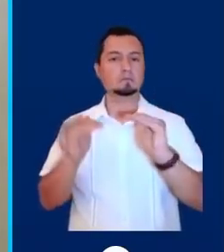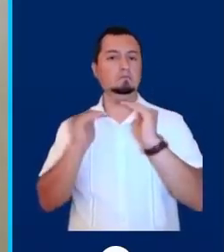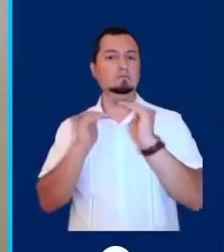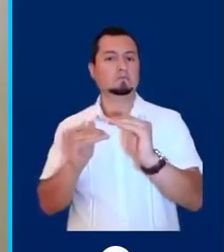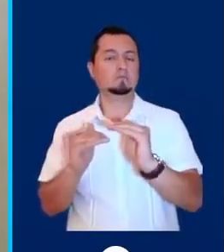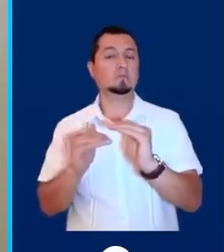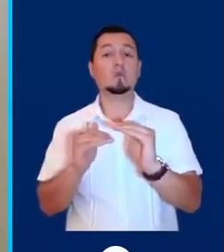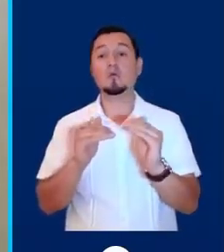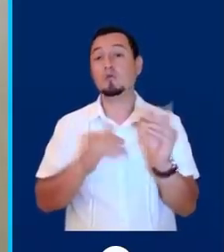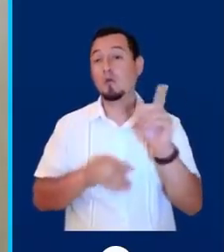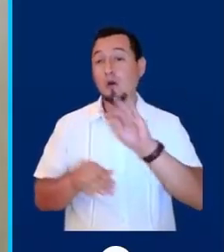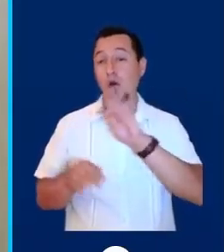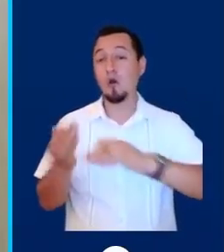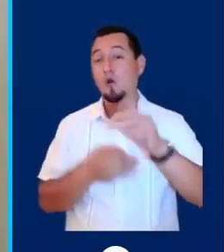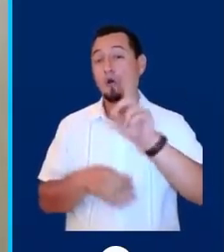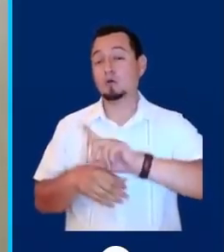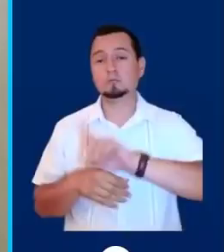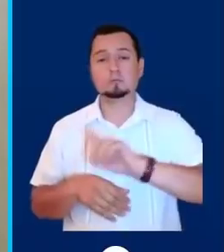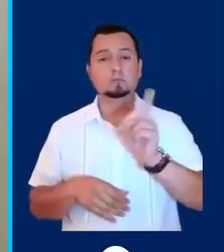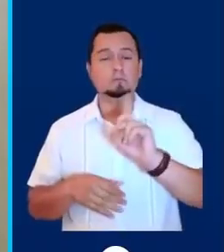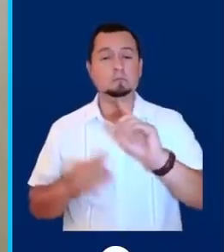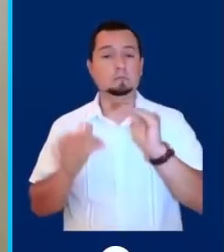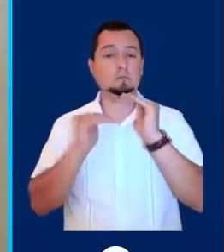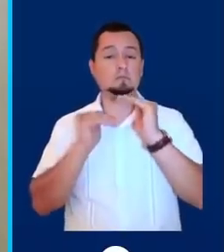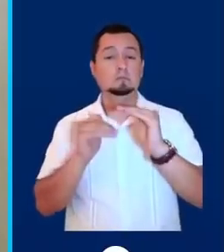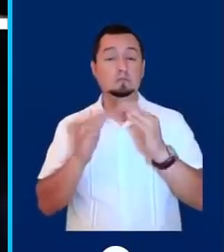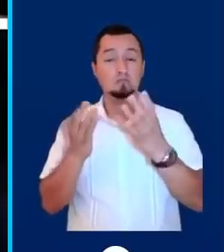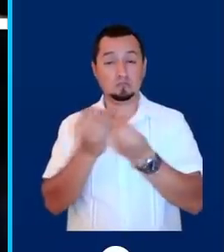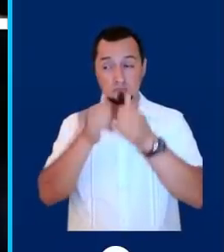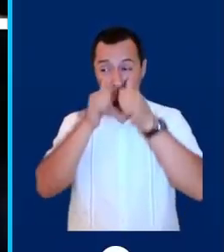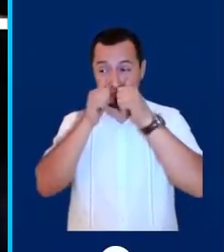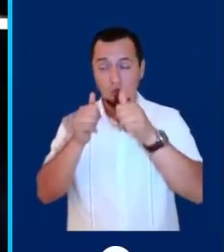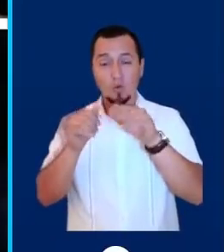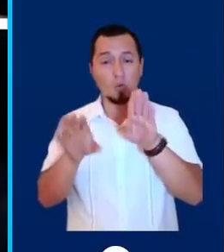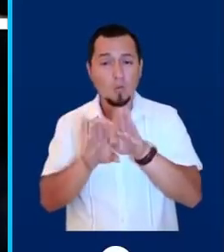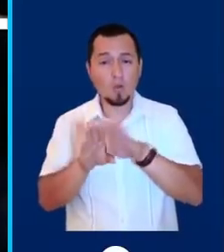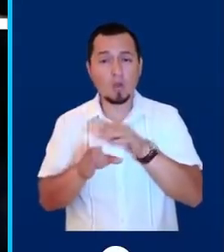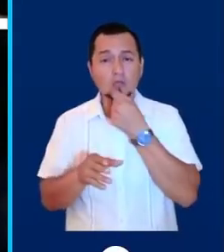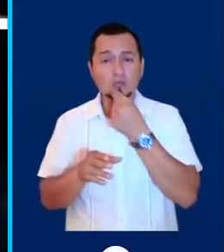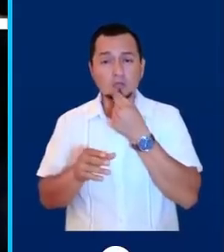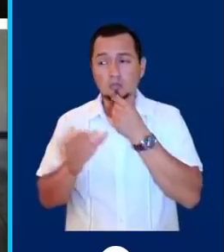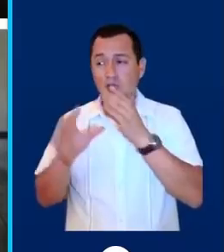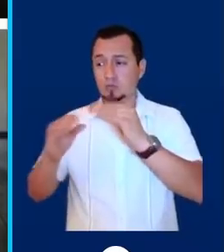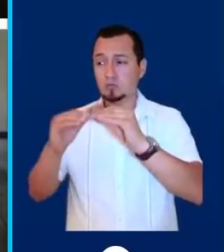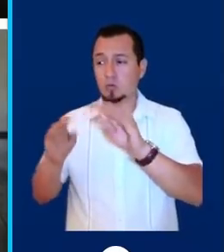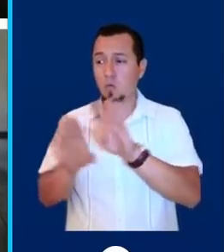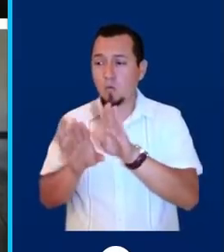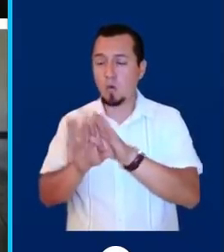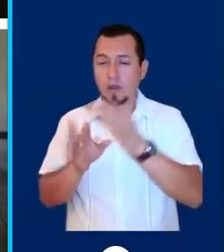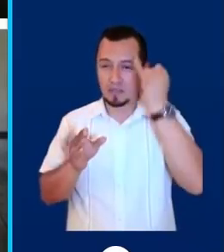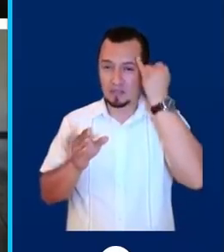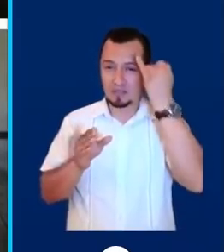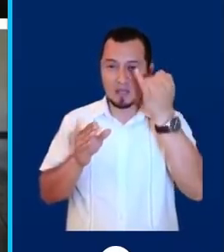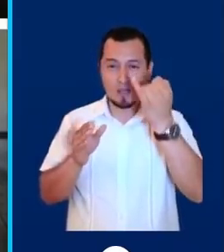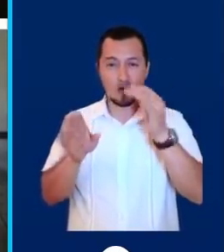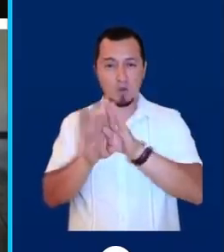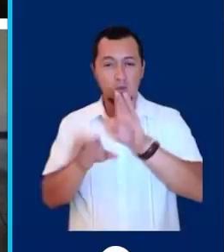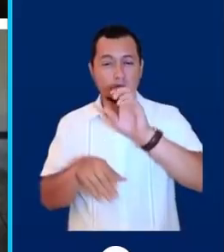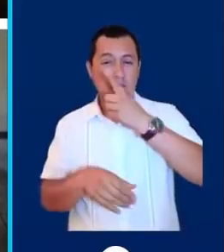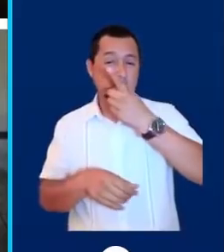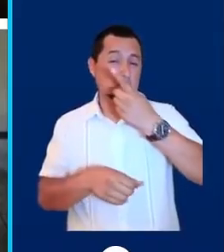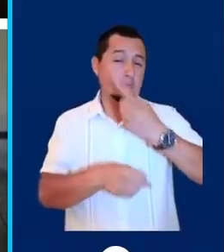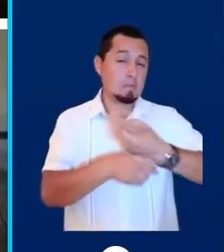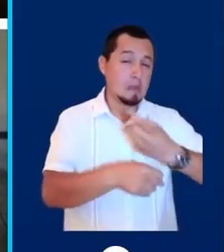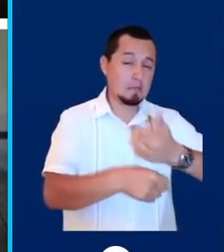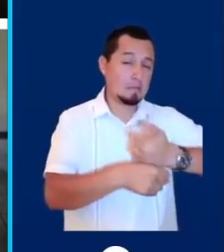La experiencia en cada nivel ha sido particular, es decir, cómo atender a los niños muy pequeñitos, a los de primaria, a los de secundaria, sin duda